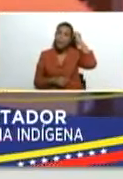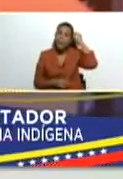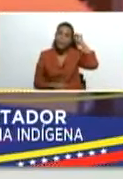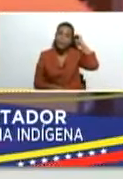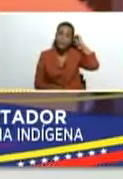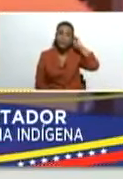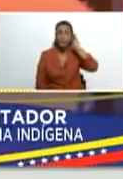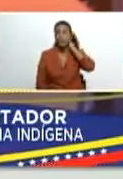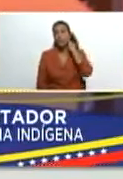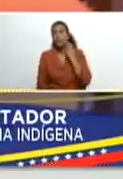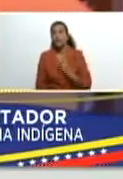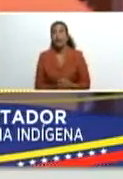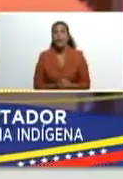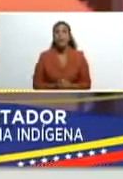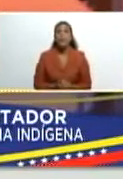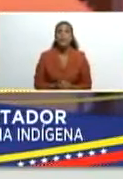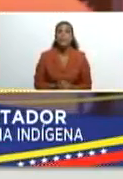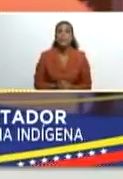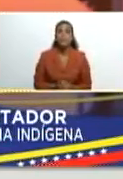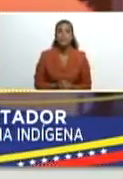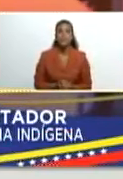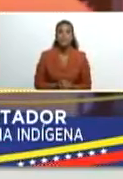indígenas, comunidades indígenas,